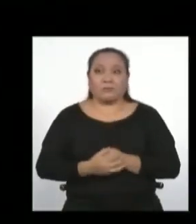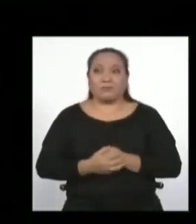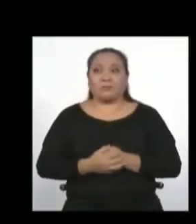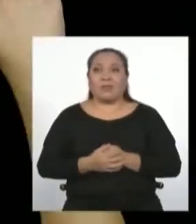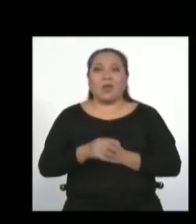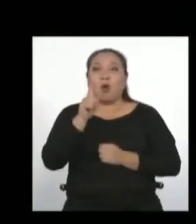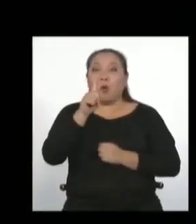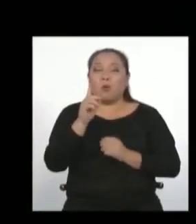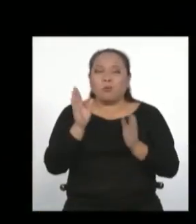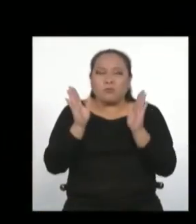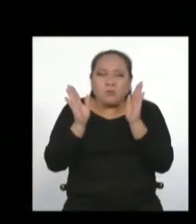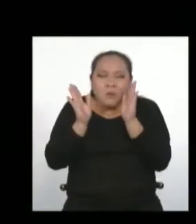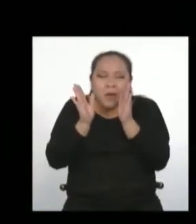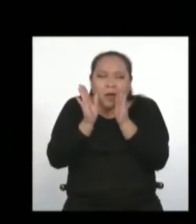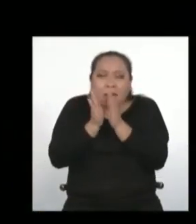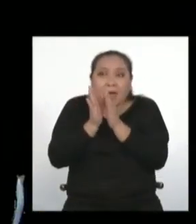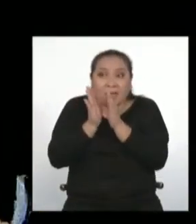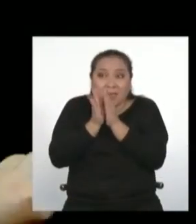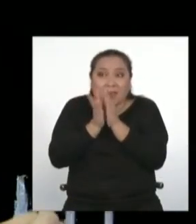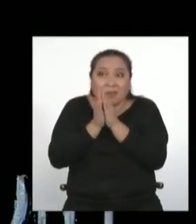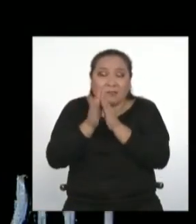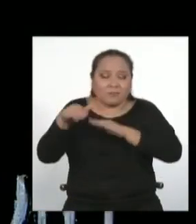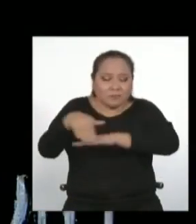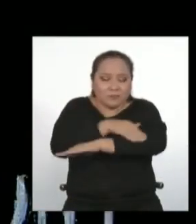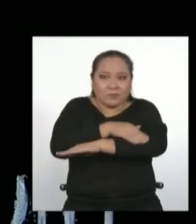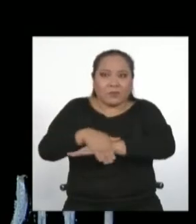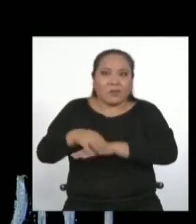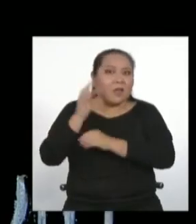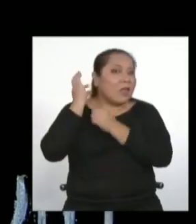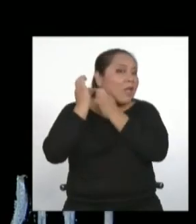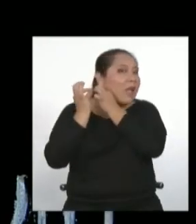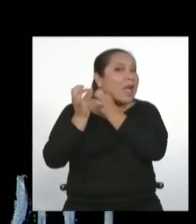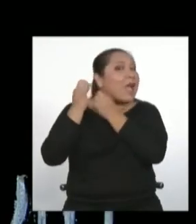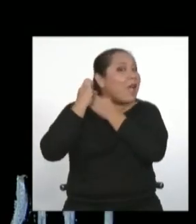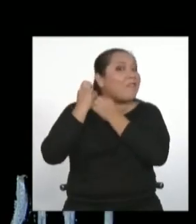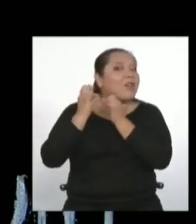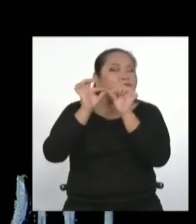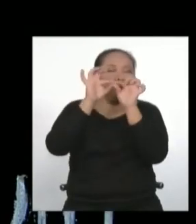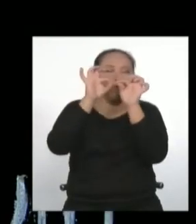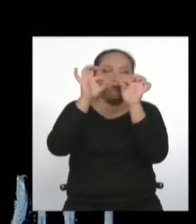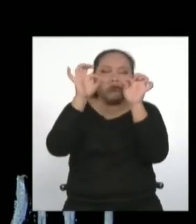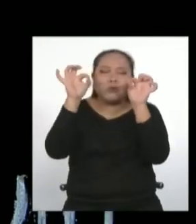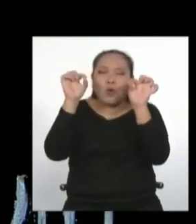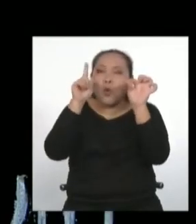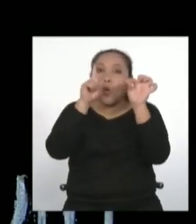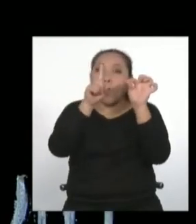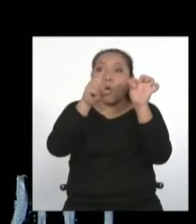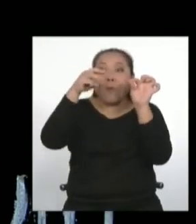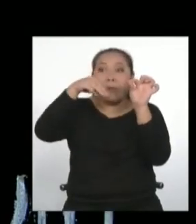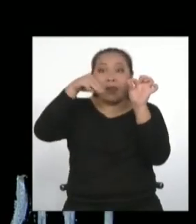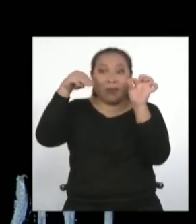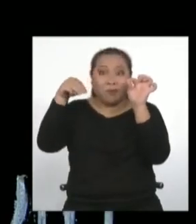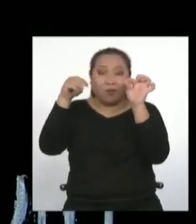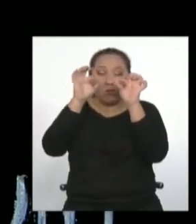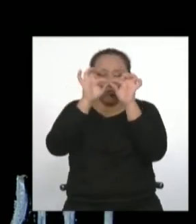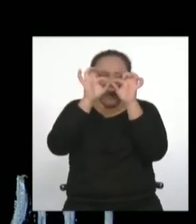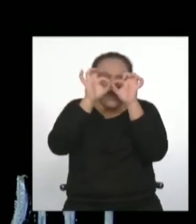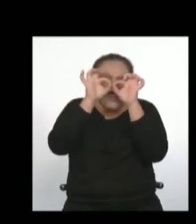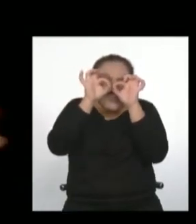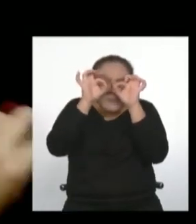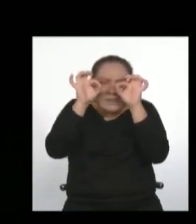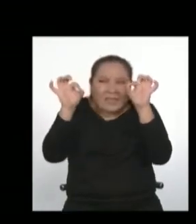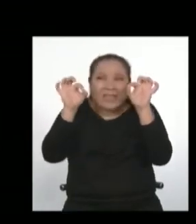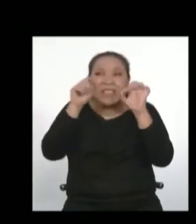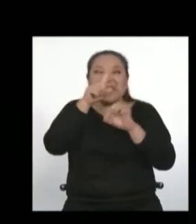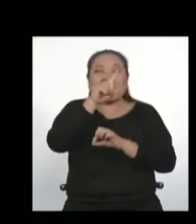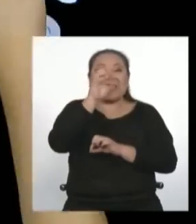más pequeñas que nos permite ver el ojo humano es el grosor de un cabello, que va desde 1 milímetro hasta los 100 micrómetros. Si